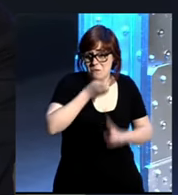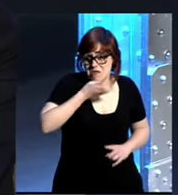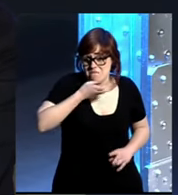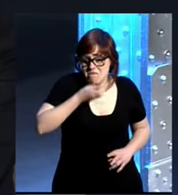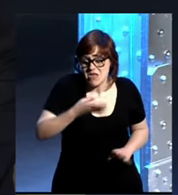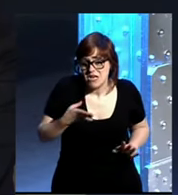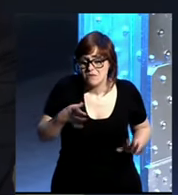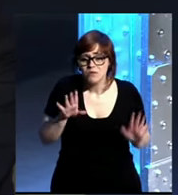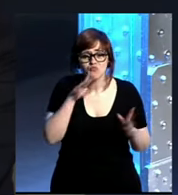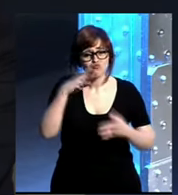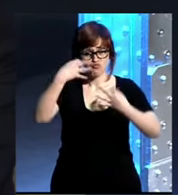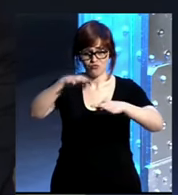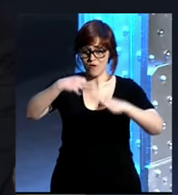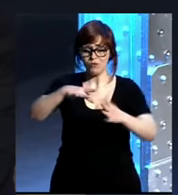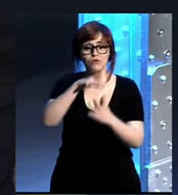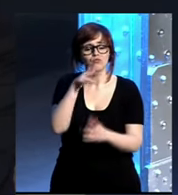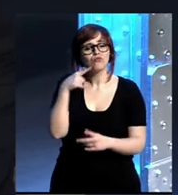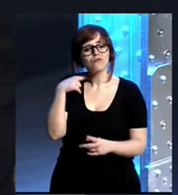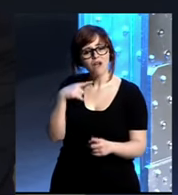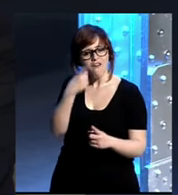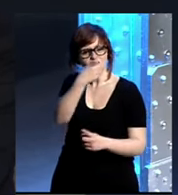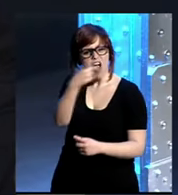casi siempre el problema es de una mirada transversal.